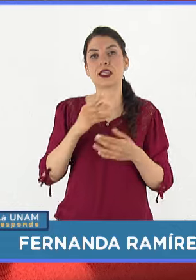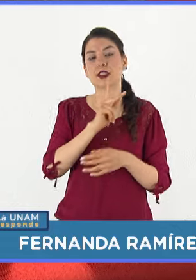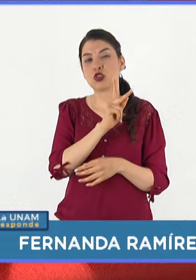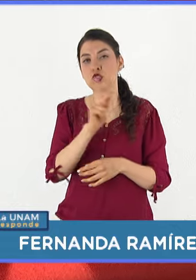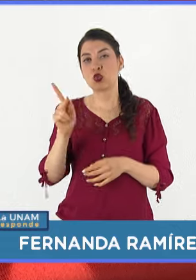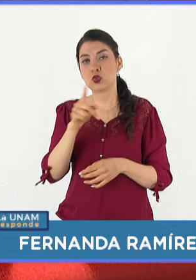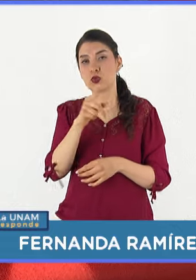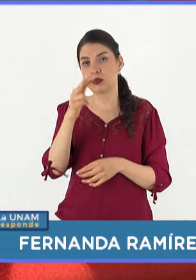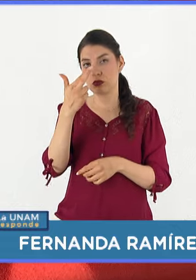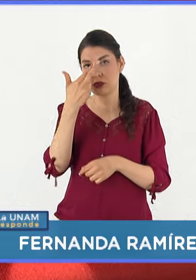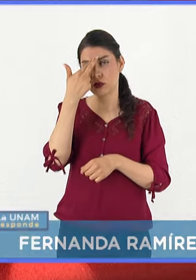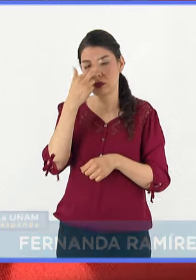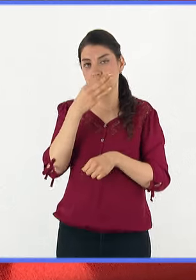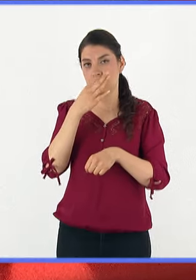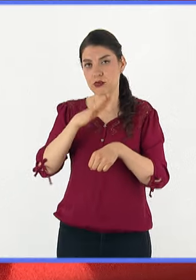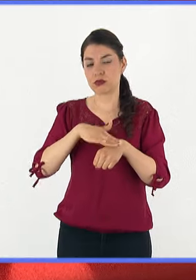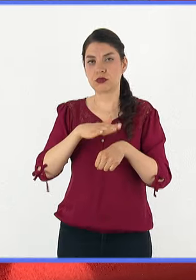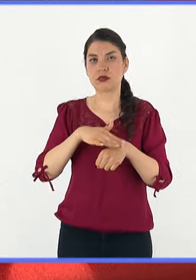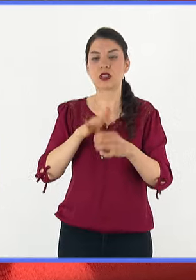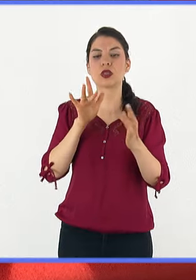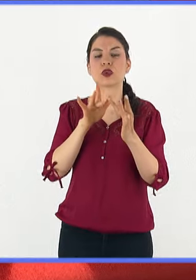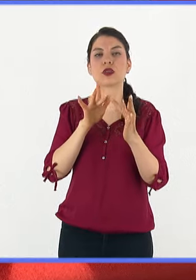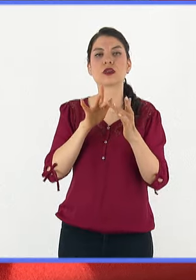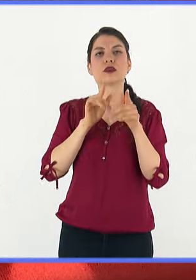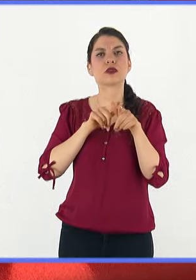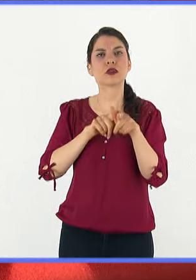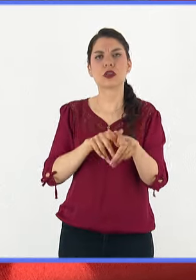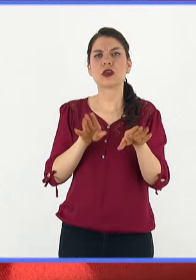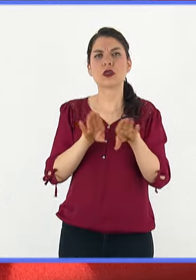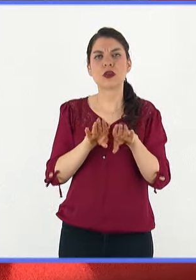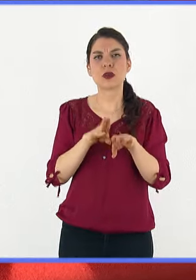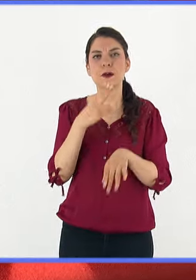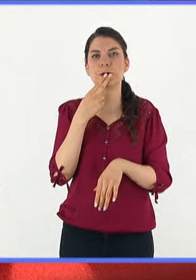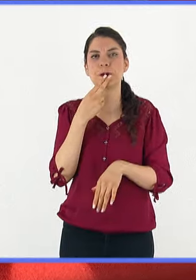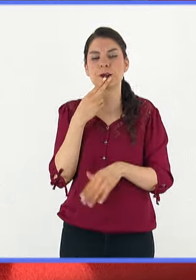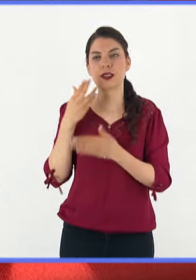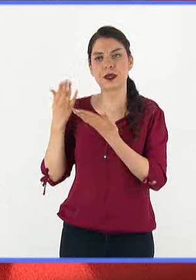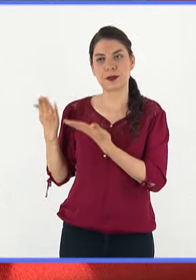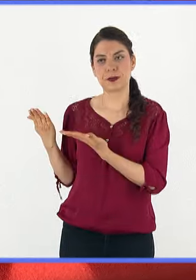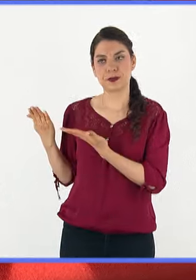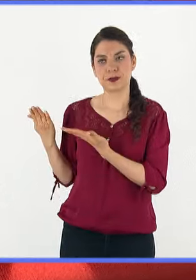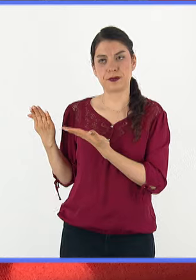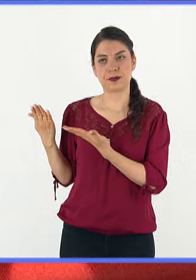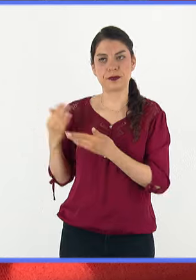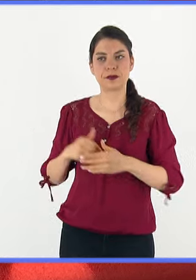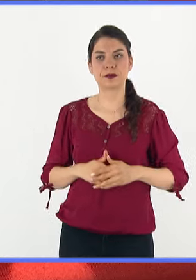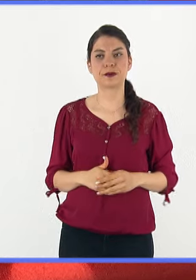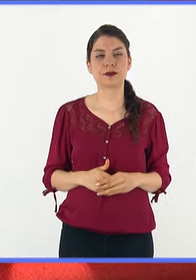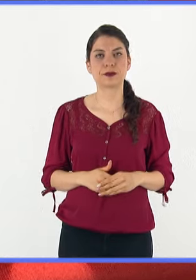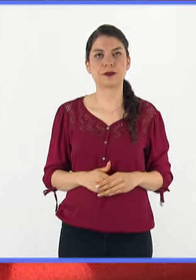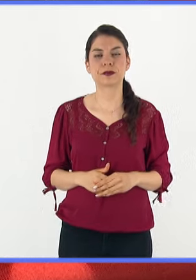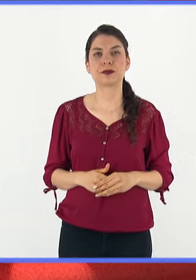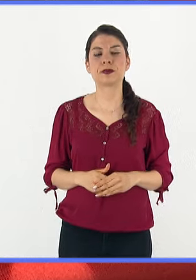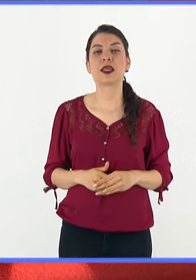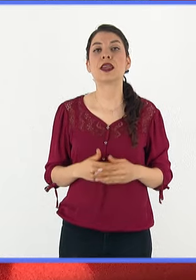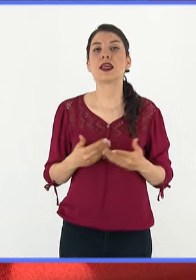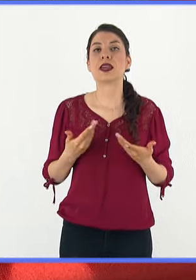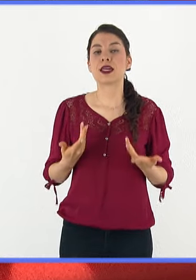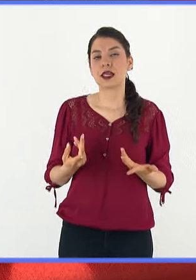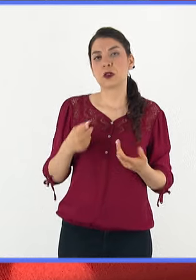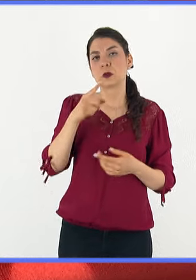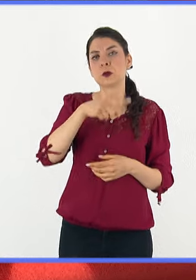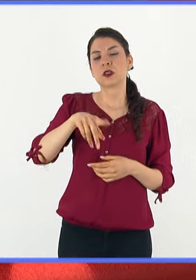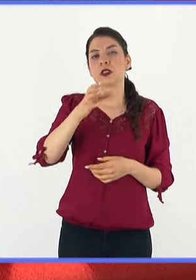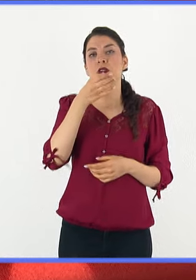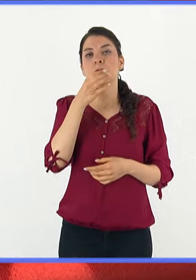todos ustedes les recordamos que podemos estar en contacto a través de nuestras redes sociales ustedes ya las conocen aparecen en este momento en nuestras pantallas para que